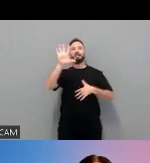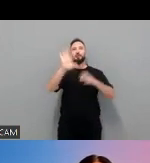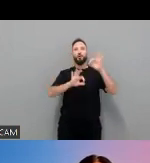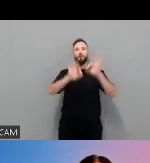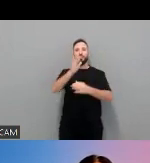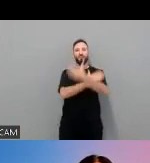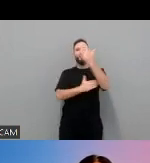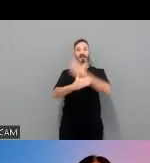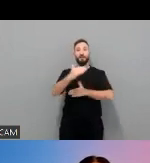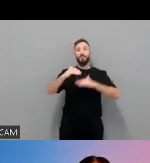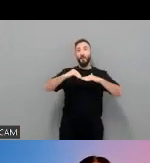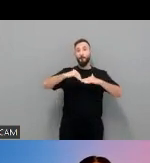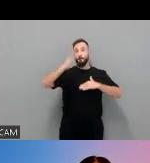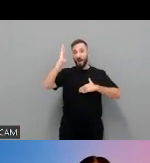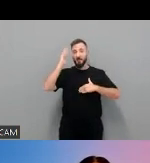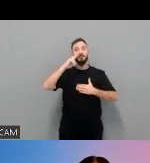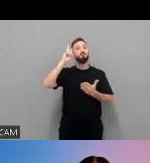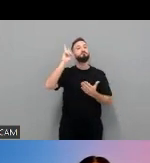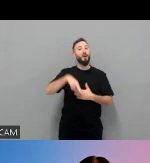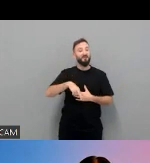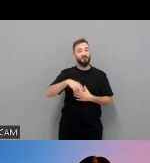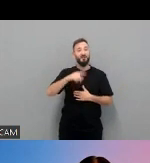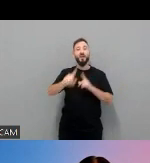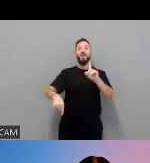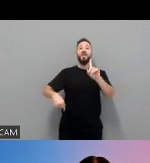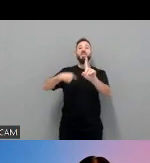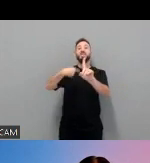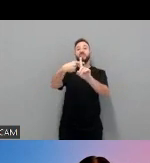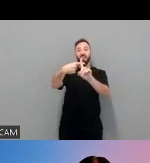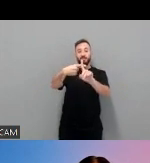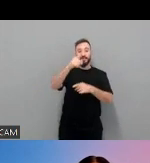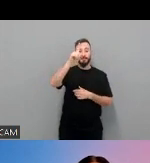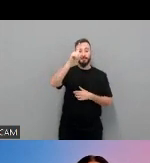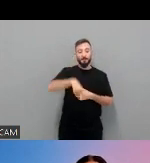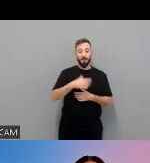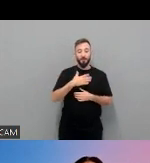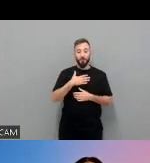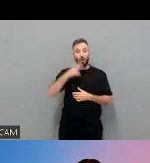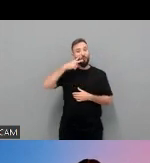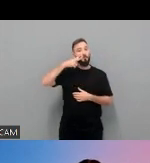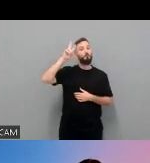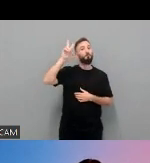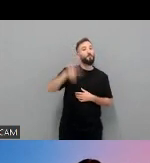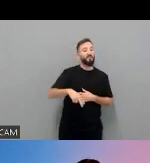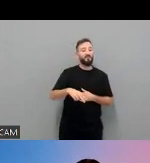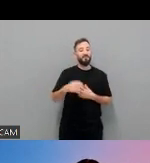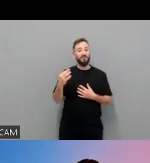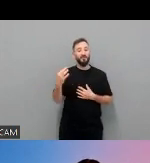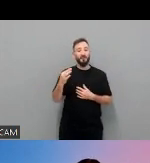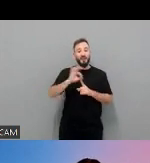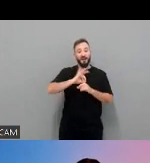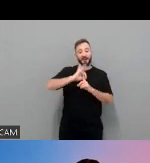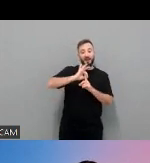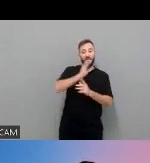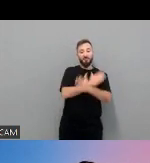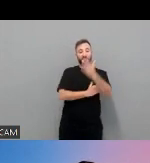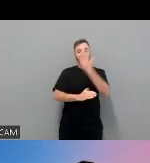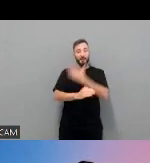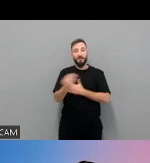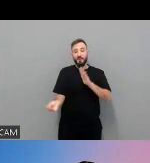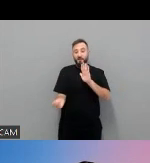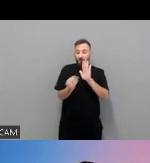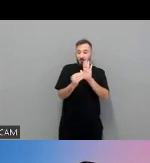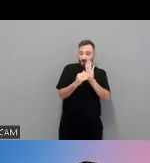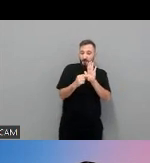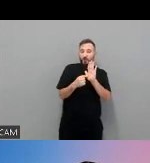más de discapacidad y también tengo reconocido en el grado de discapacidad que